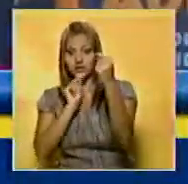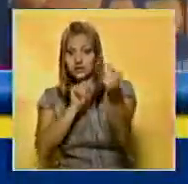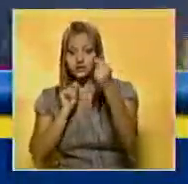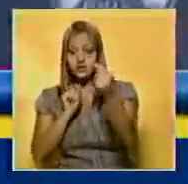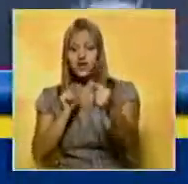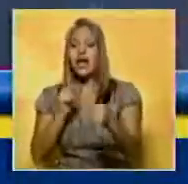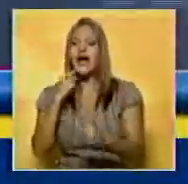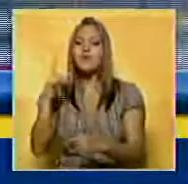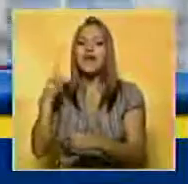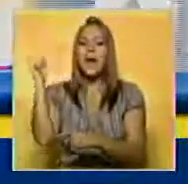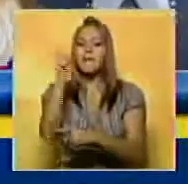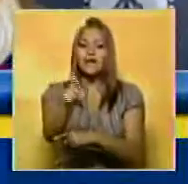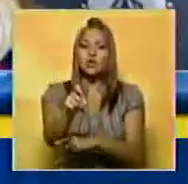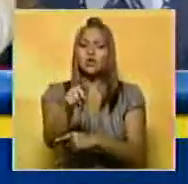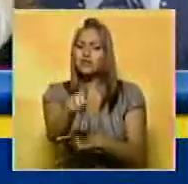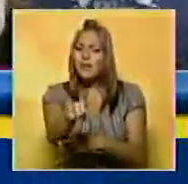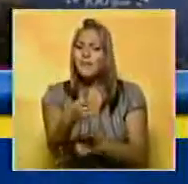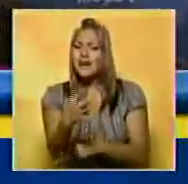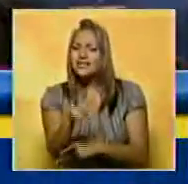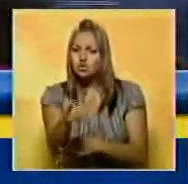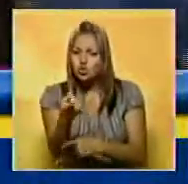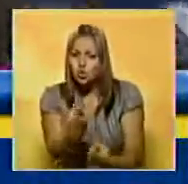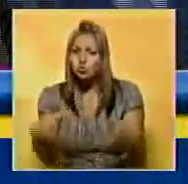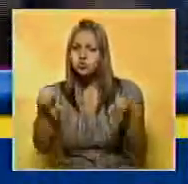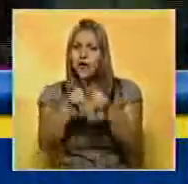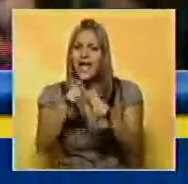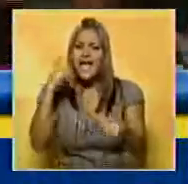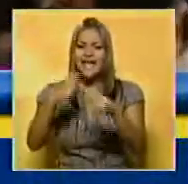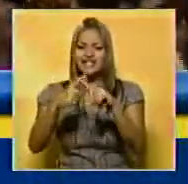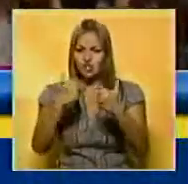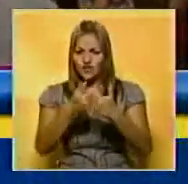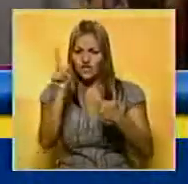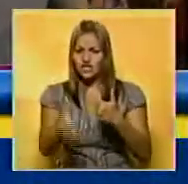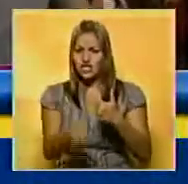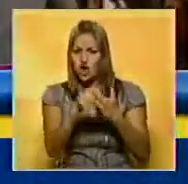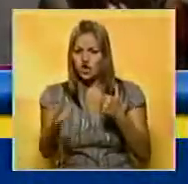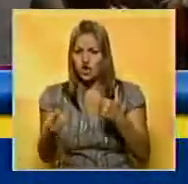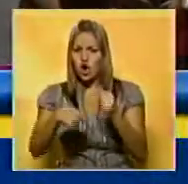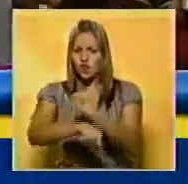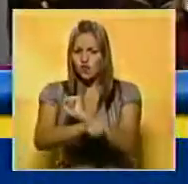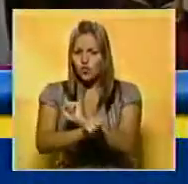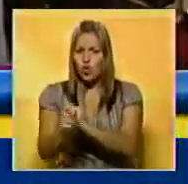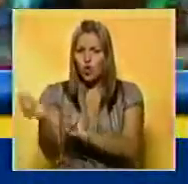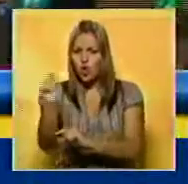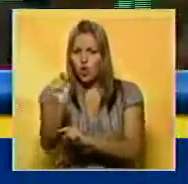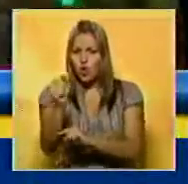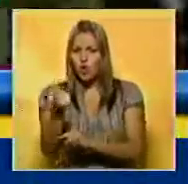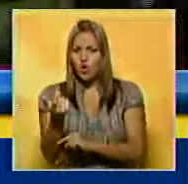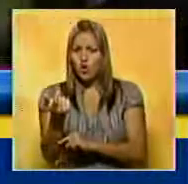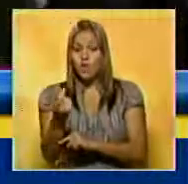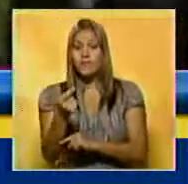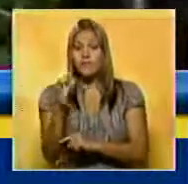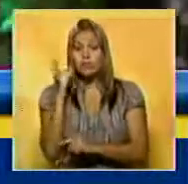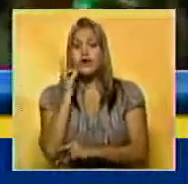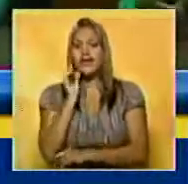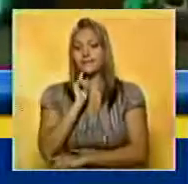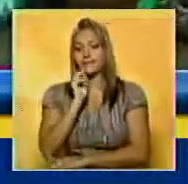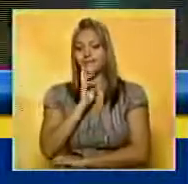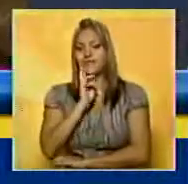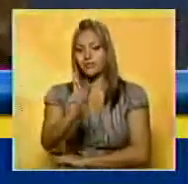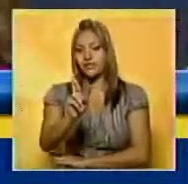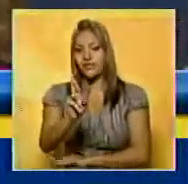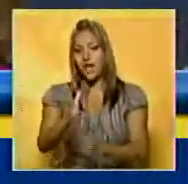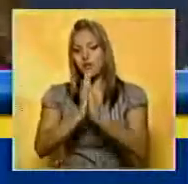una pregunta acerca de la supuesta reconciliación con su exnovio, el futbolista Giovanni Dos Santos. A lo que Belinda se limitó a decirle a